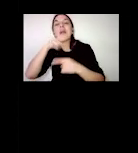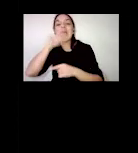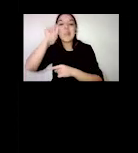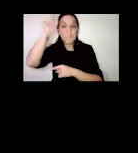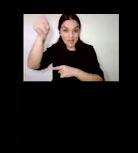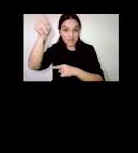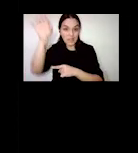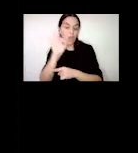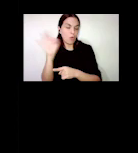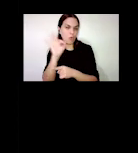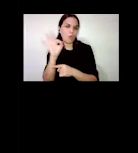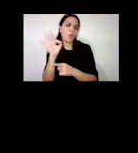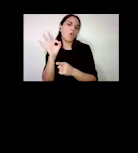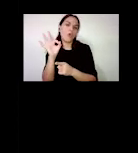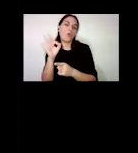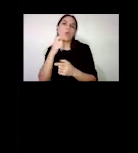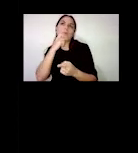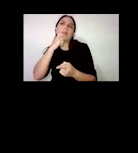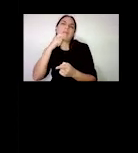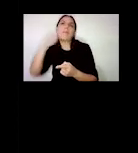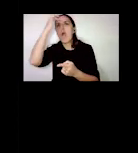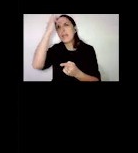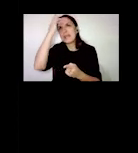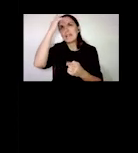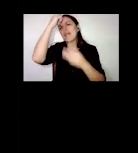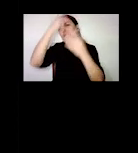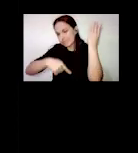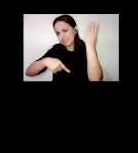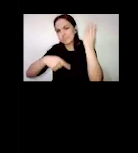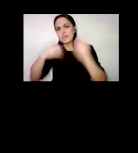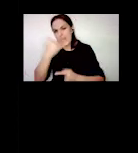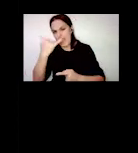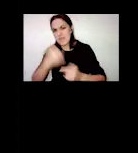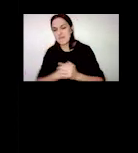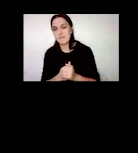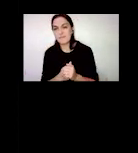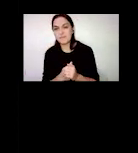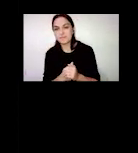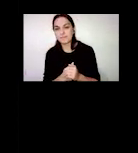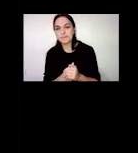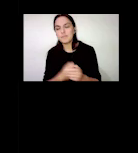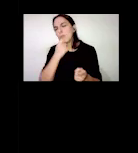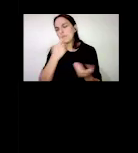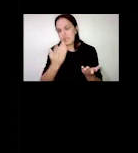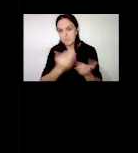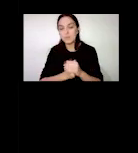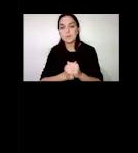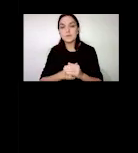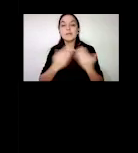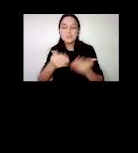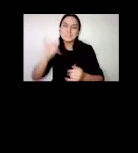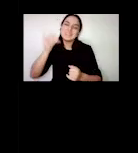hay muchas en Singapur o en India, ¿sí? Empresas medicinales, bueno, van a ser considerados sí o